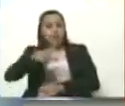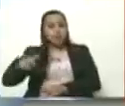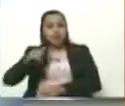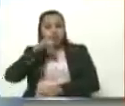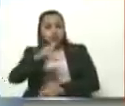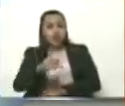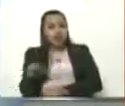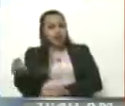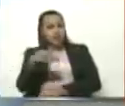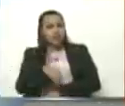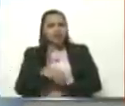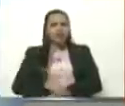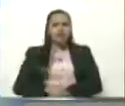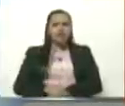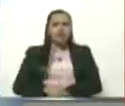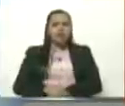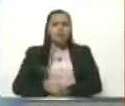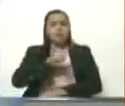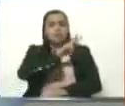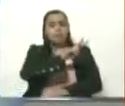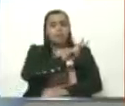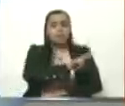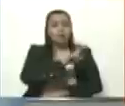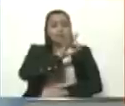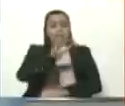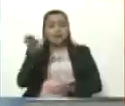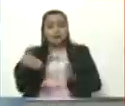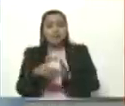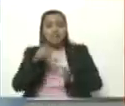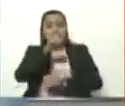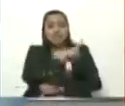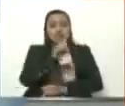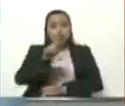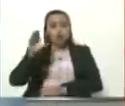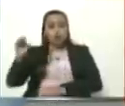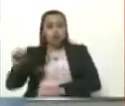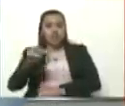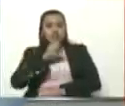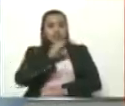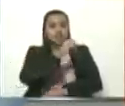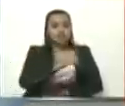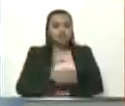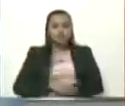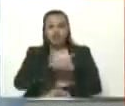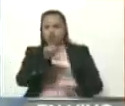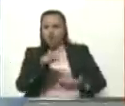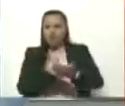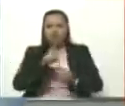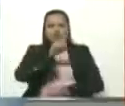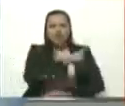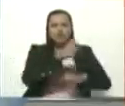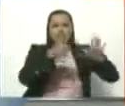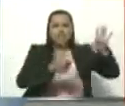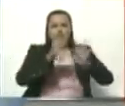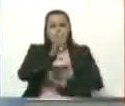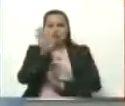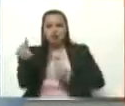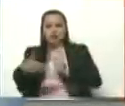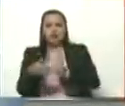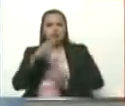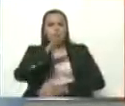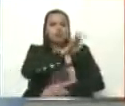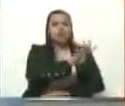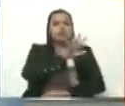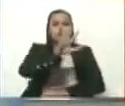110 acusaciones en total se han realizado 164 mil 452